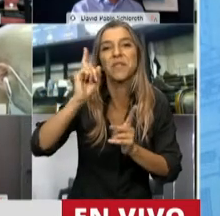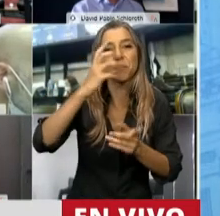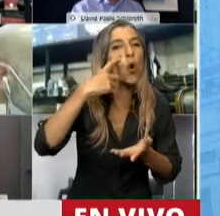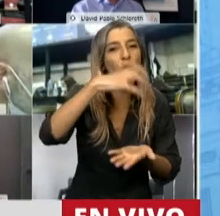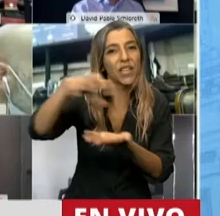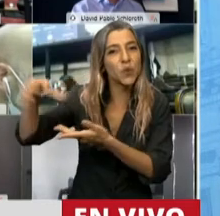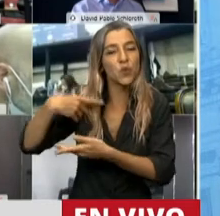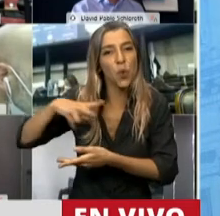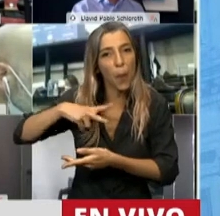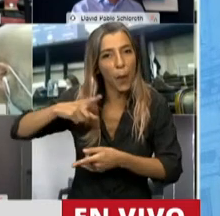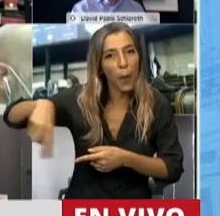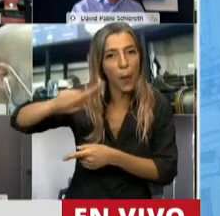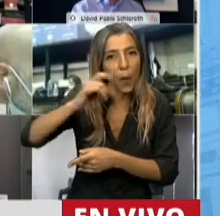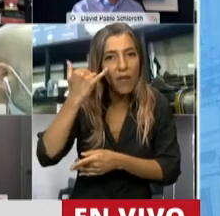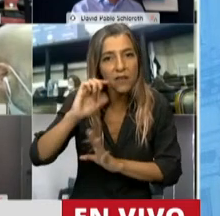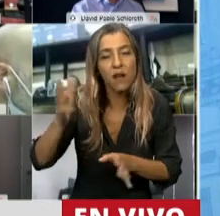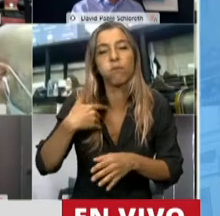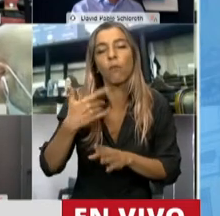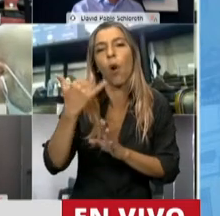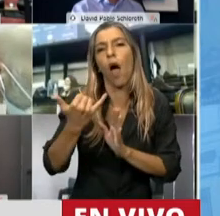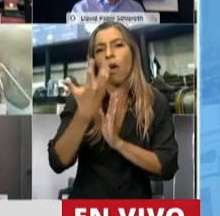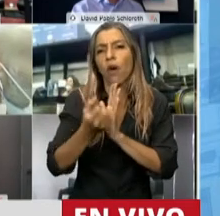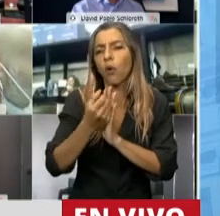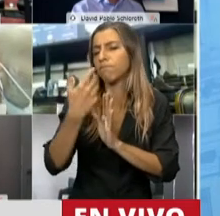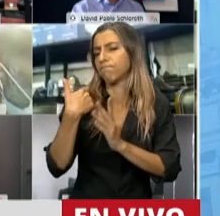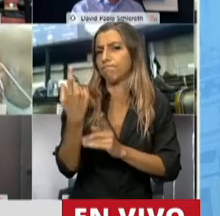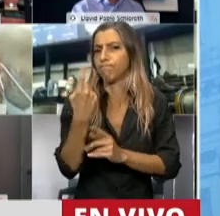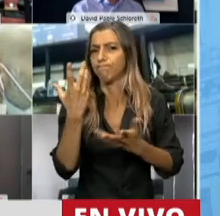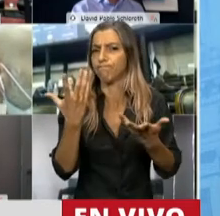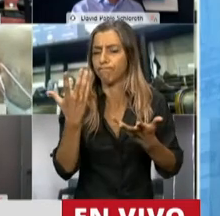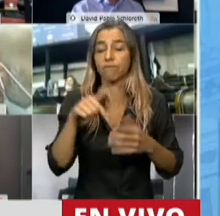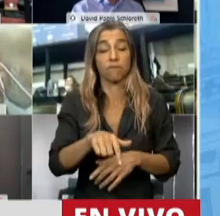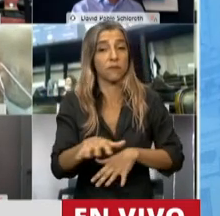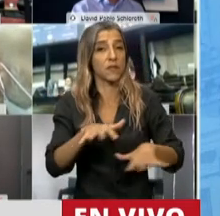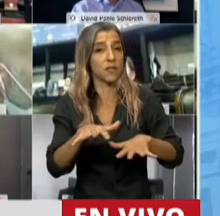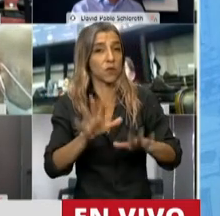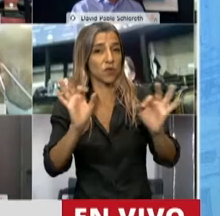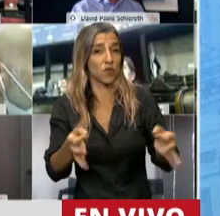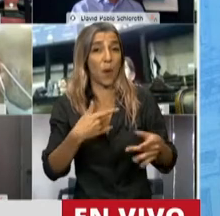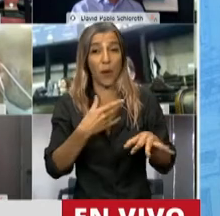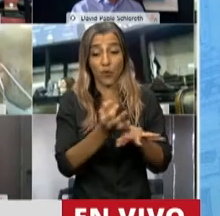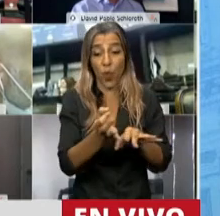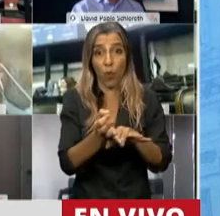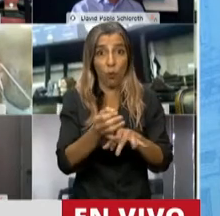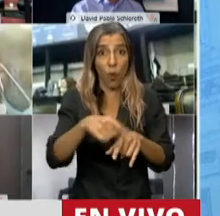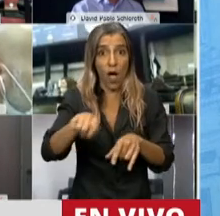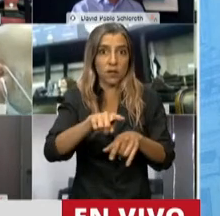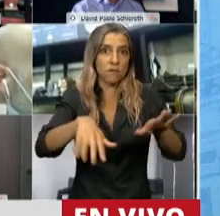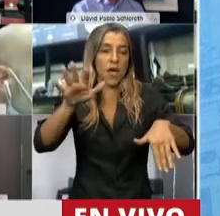privadas. Hoy por hoy estamos viviendo una catástrofe en cuanto a la educación.